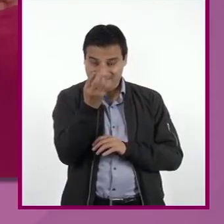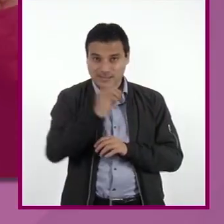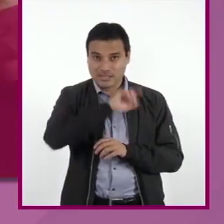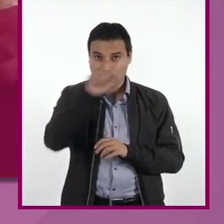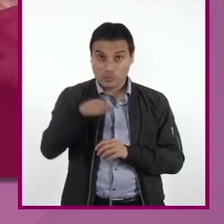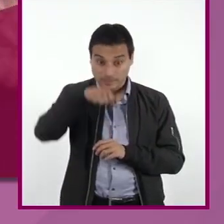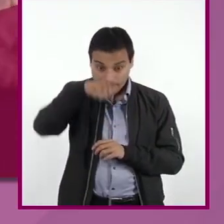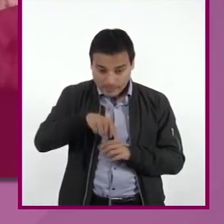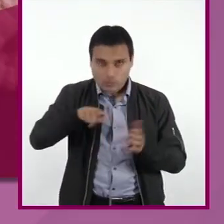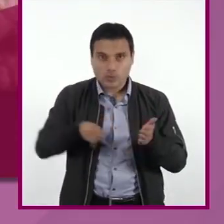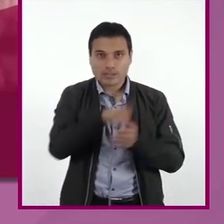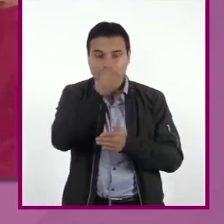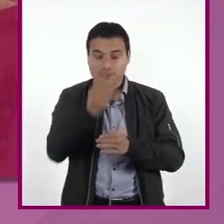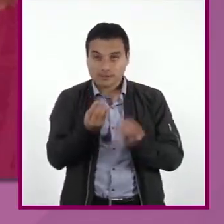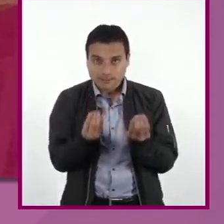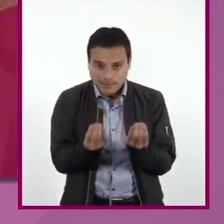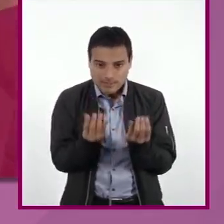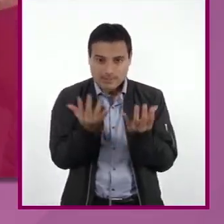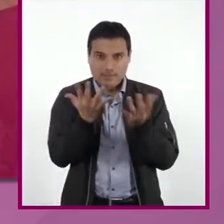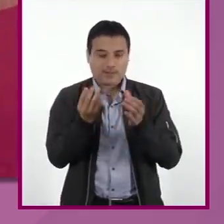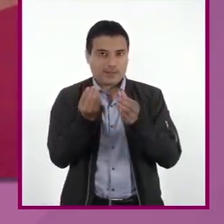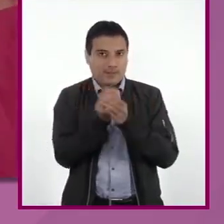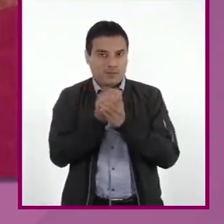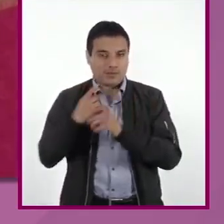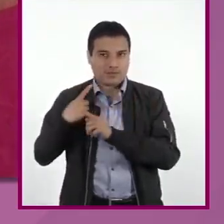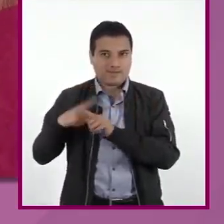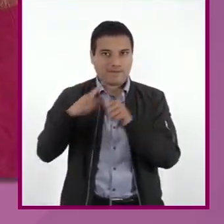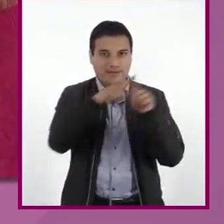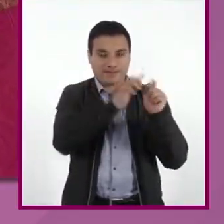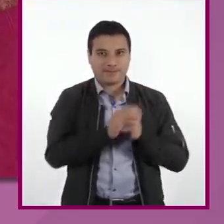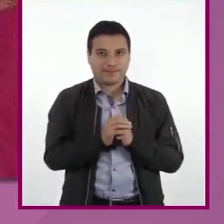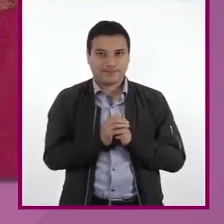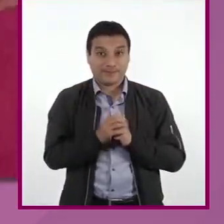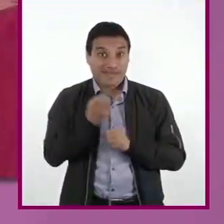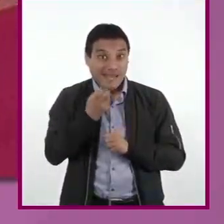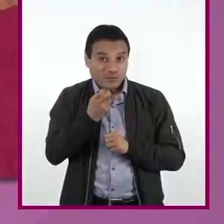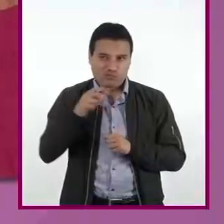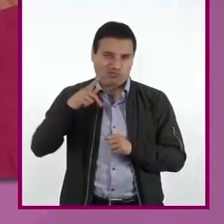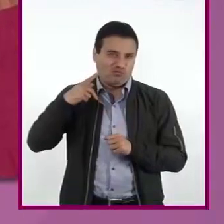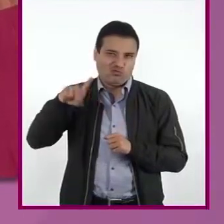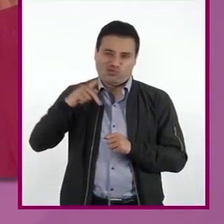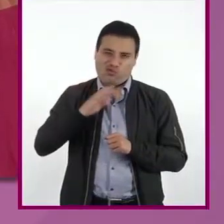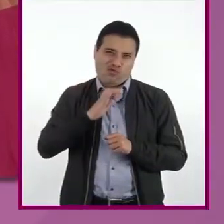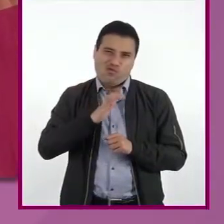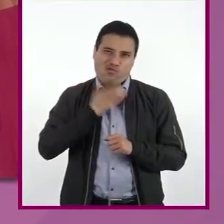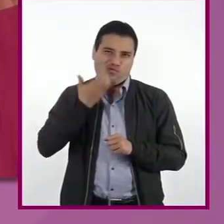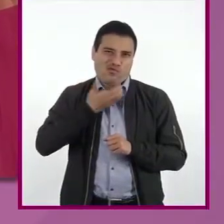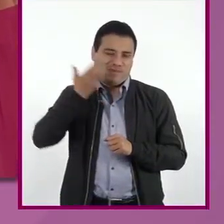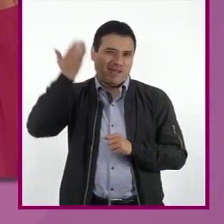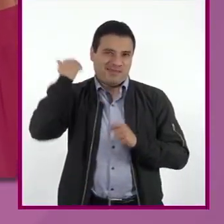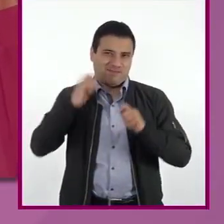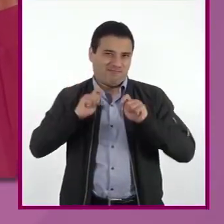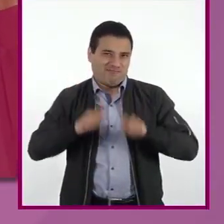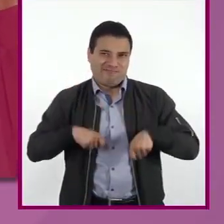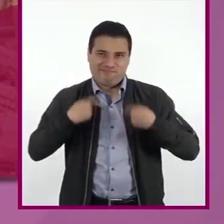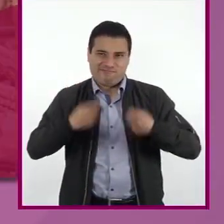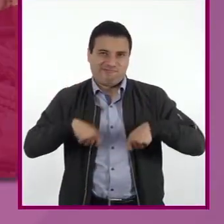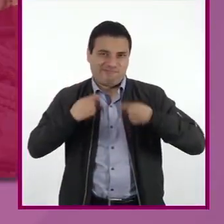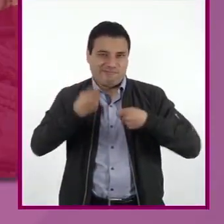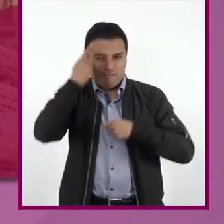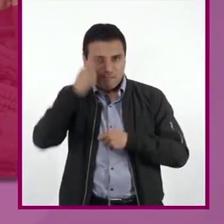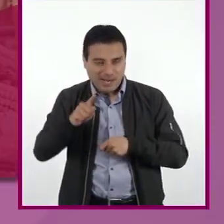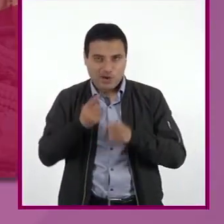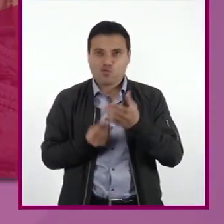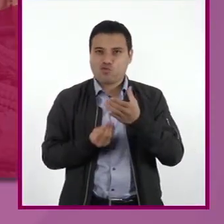generaron nuevas variedades de maíz. Sin duda, esta es una de las técnicas más antiguas y exitosas que existen para